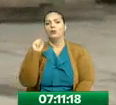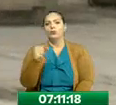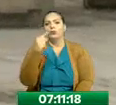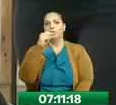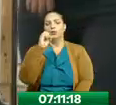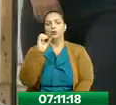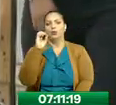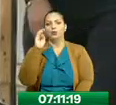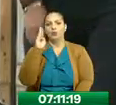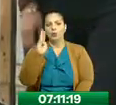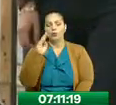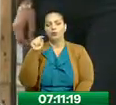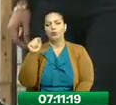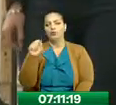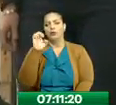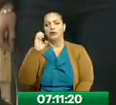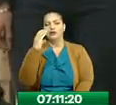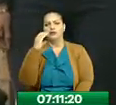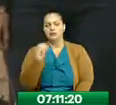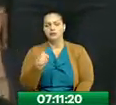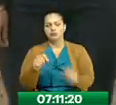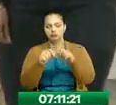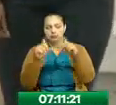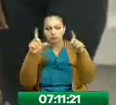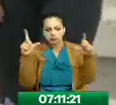www.juventudes.gov.es. Informó Valeria Navarro.